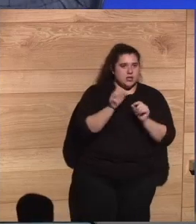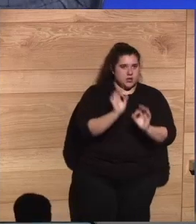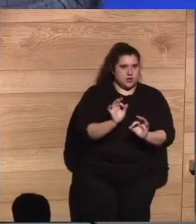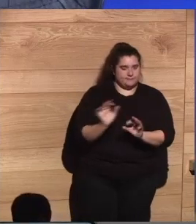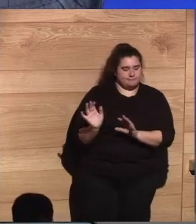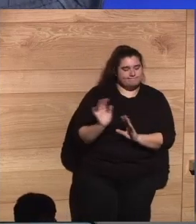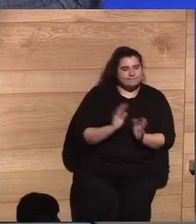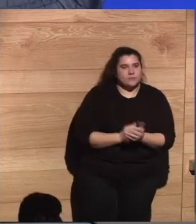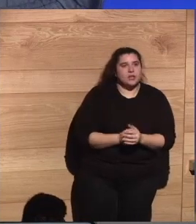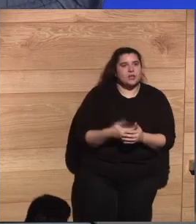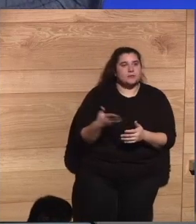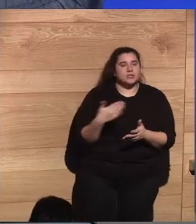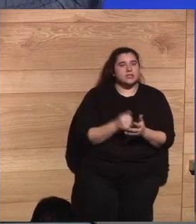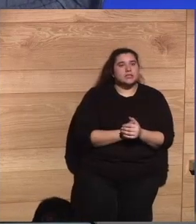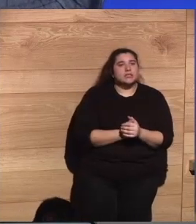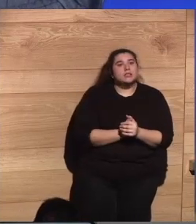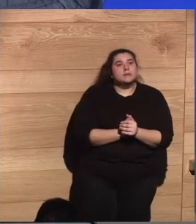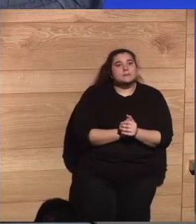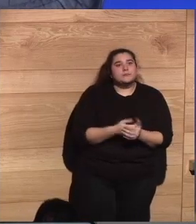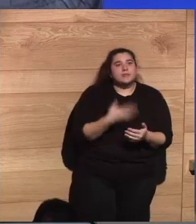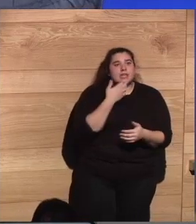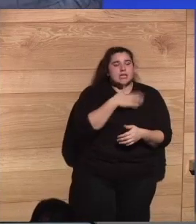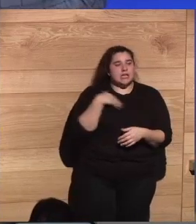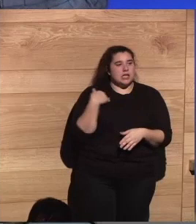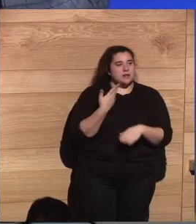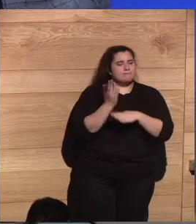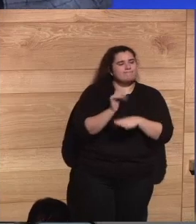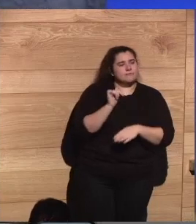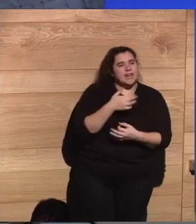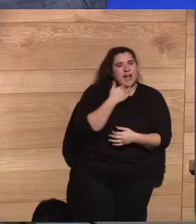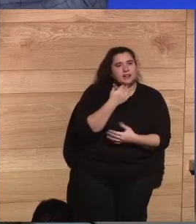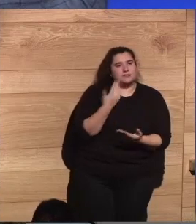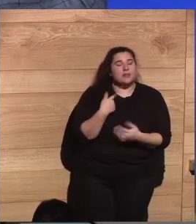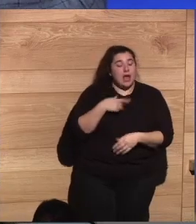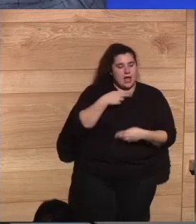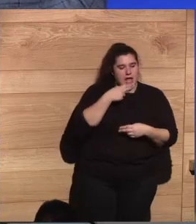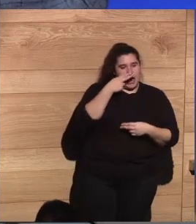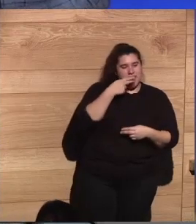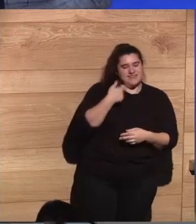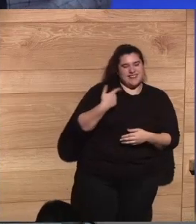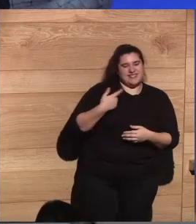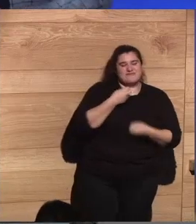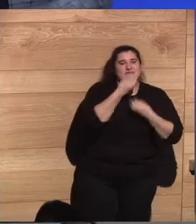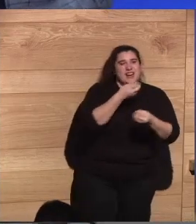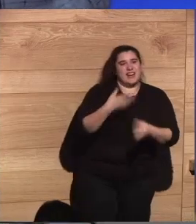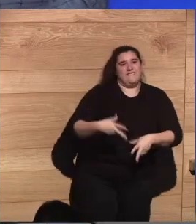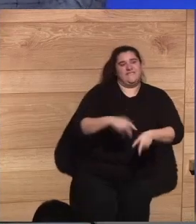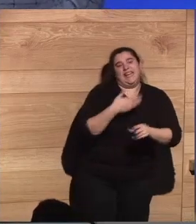pena, porque igual... ¿Quieres poner algo? No, pero voy a terminar lo que decía, porque era súper interesante. Sí.